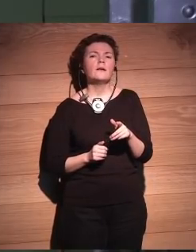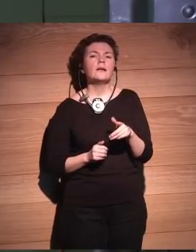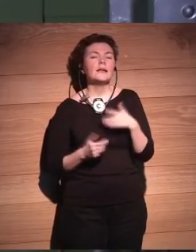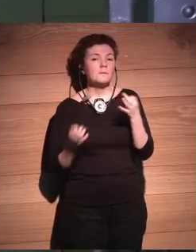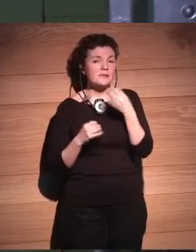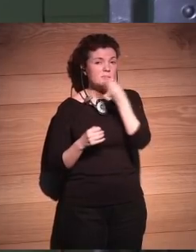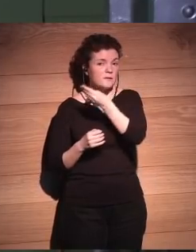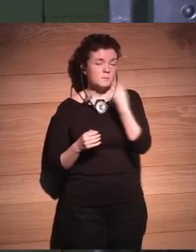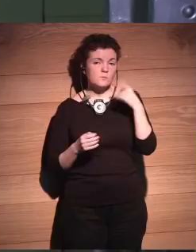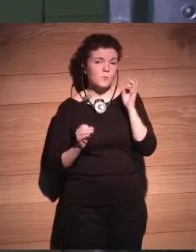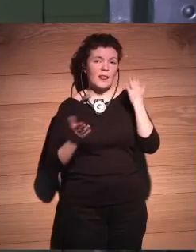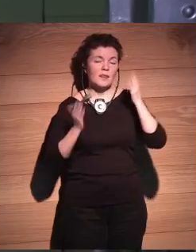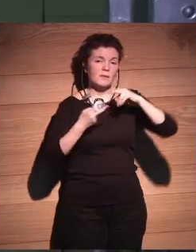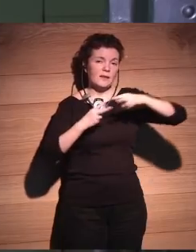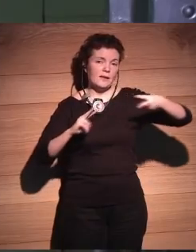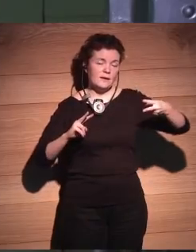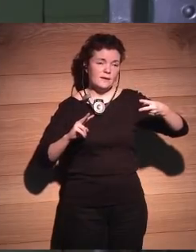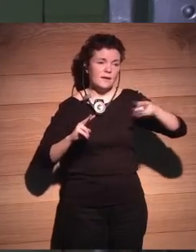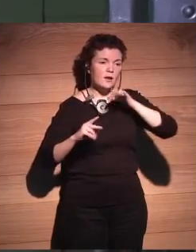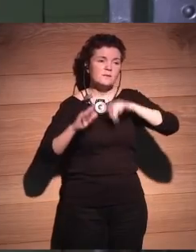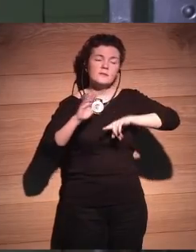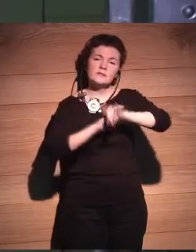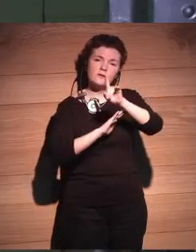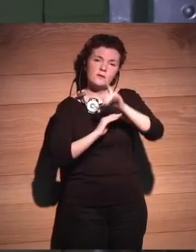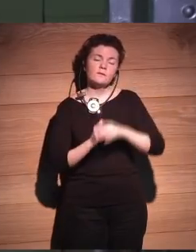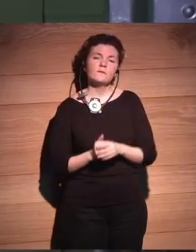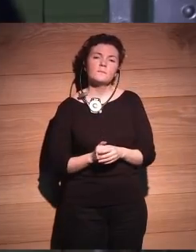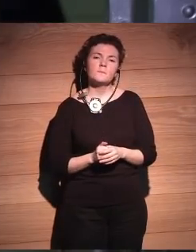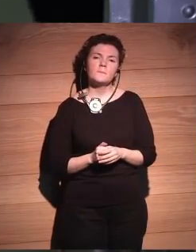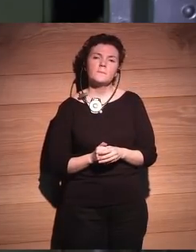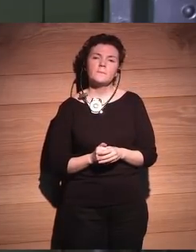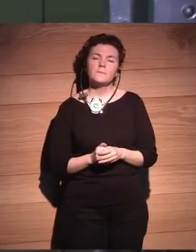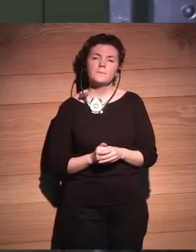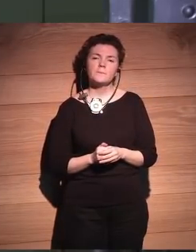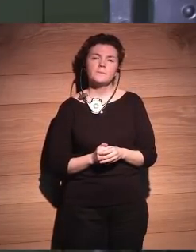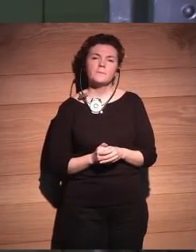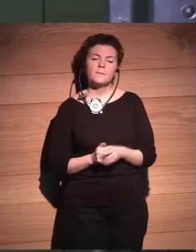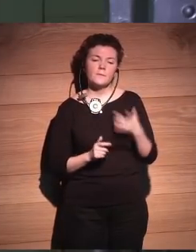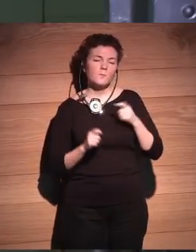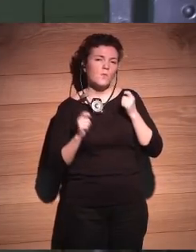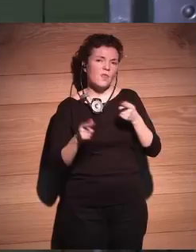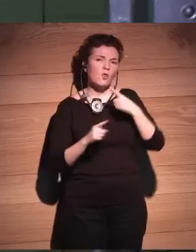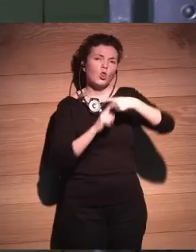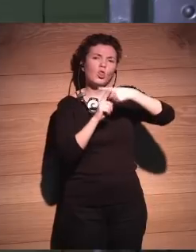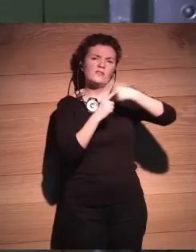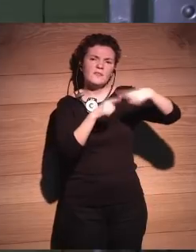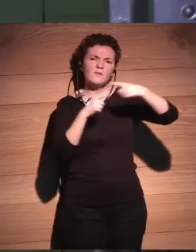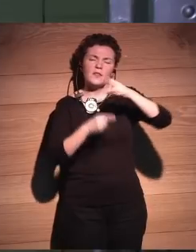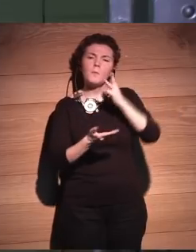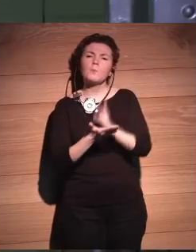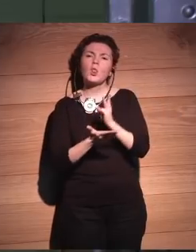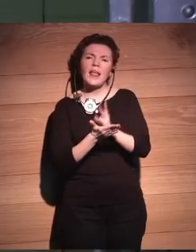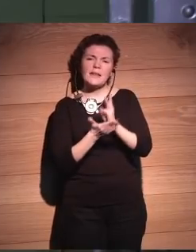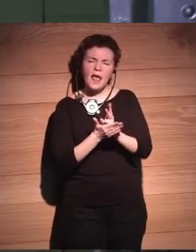con esto? Es lo mismo que pasa con la terapia génica. Entonces es lo que estamos desarrollando. hemos dado diferentes dosis de esta proteína a